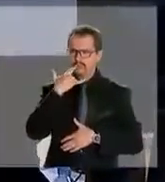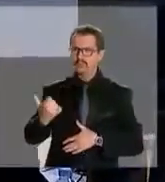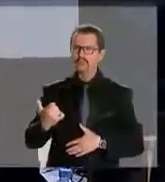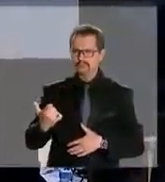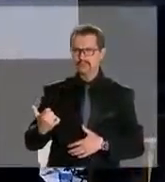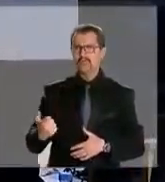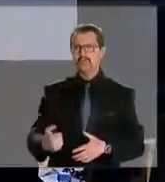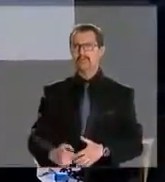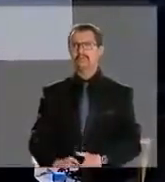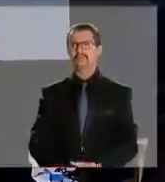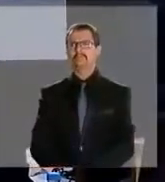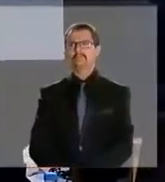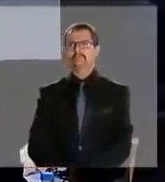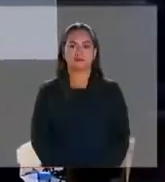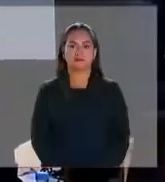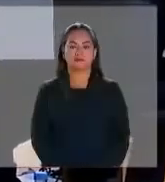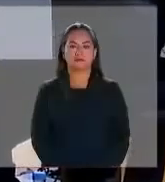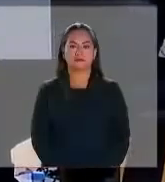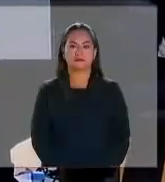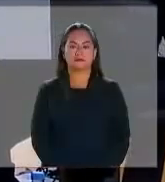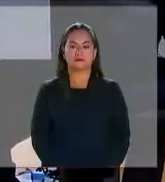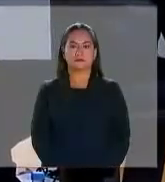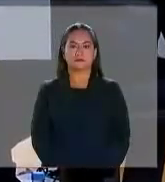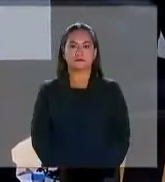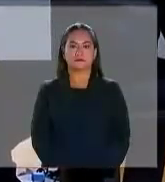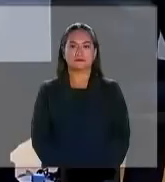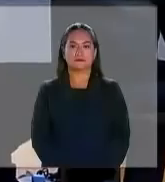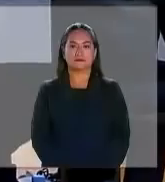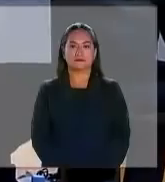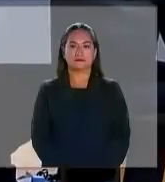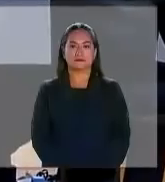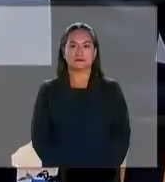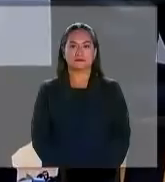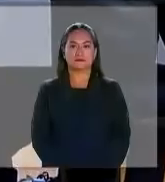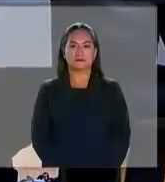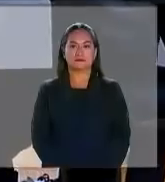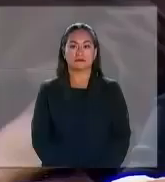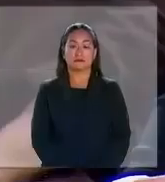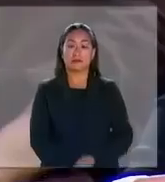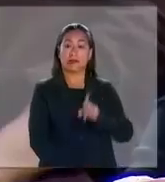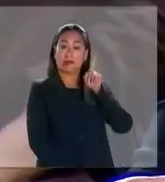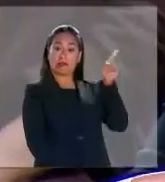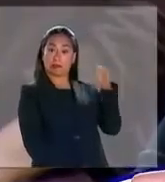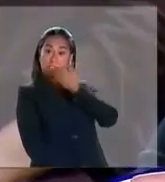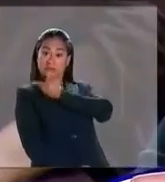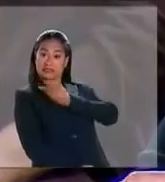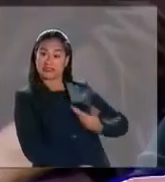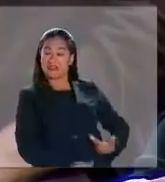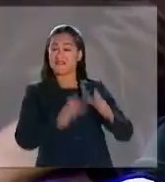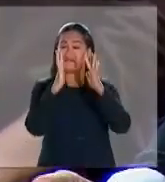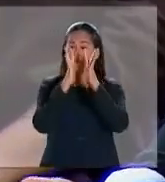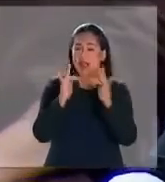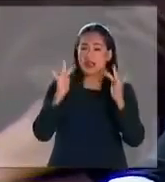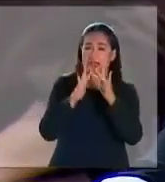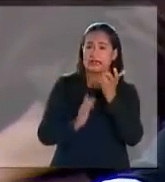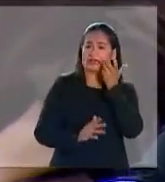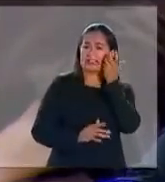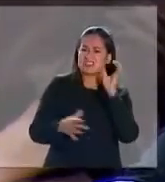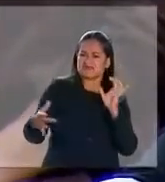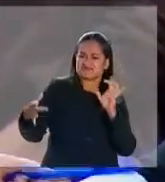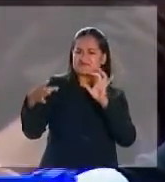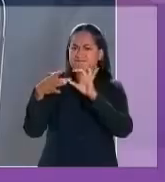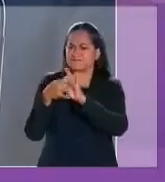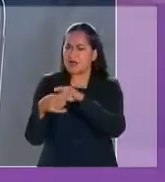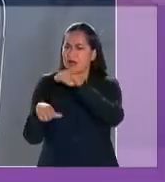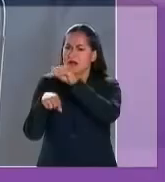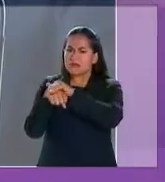candidato anaya el presidente francés macrón ha intentado hacerse amigo de donald trump lo paseo por parís lo subió a la torre